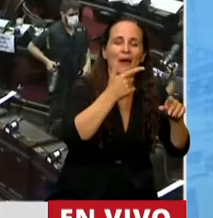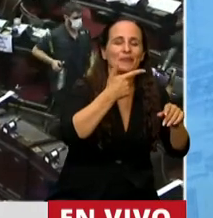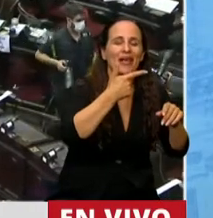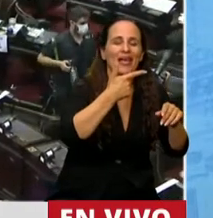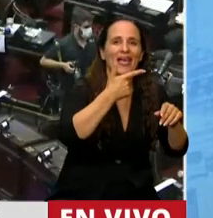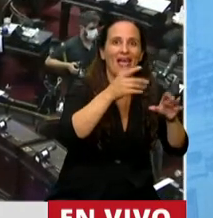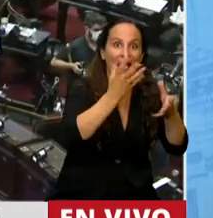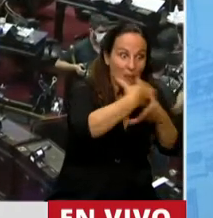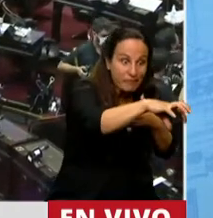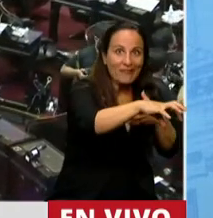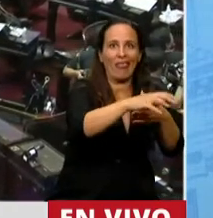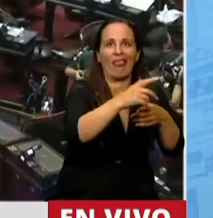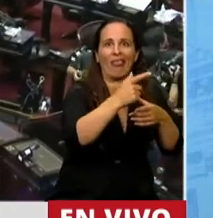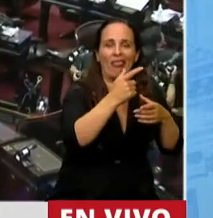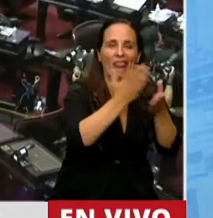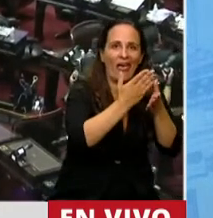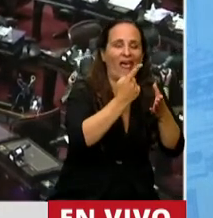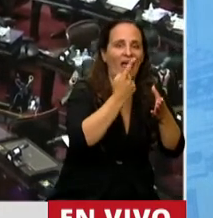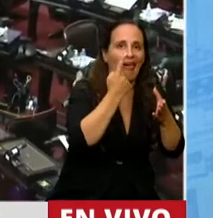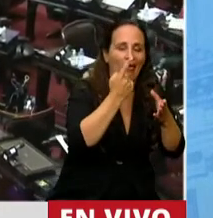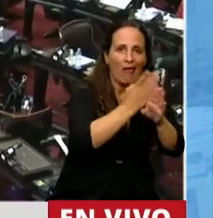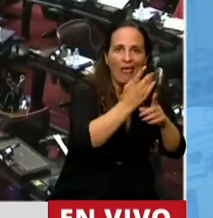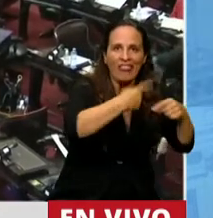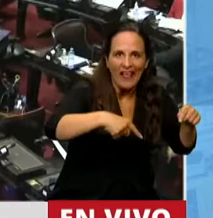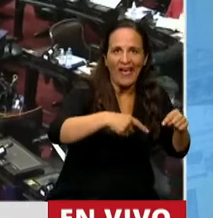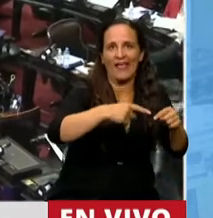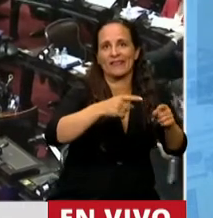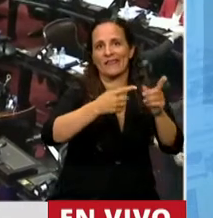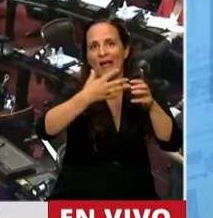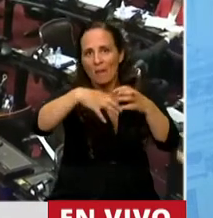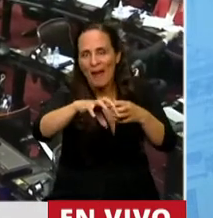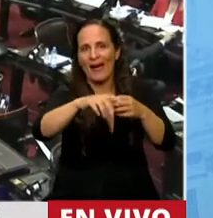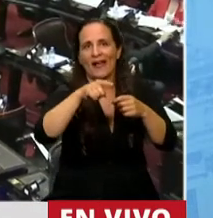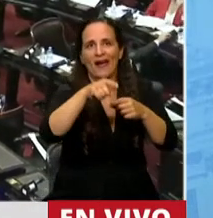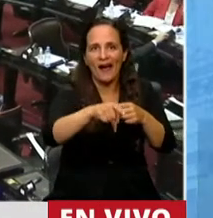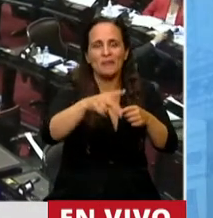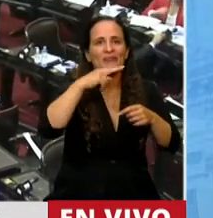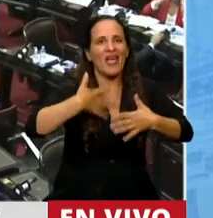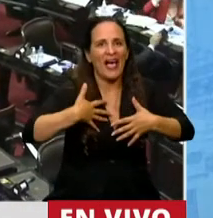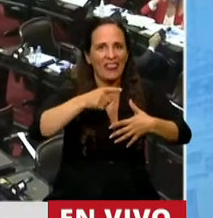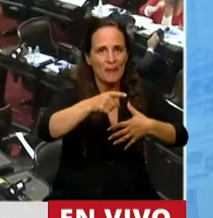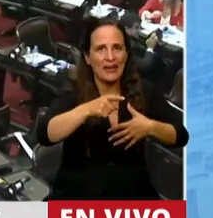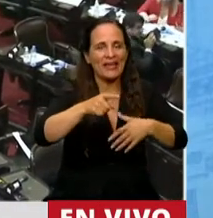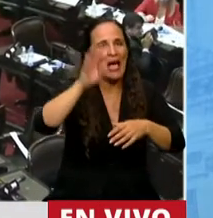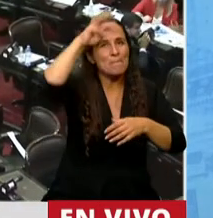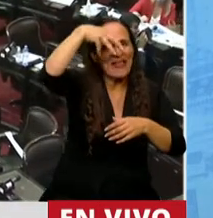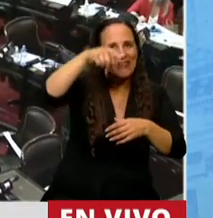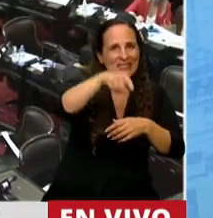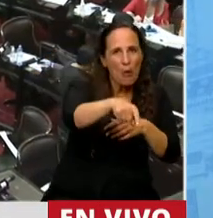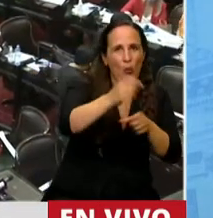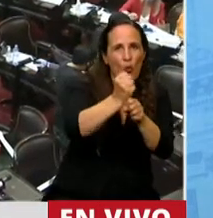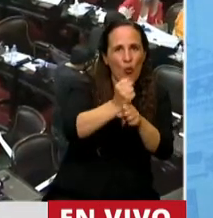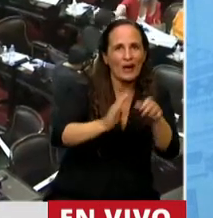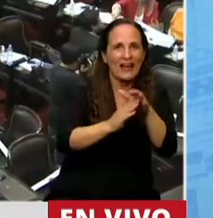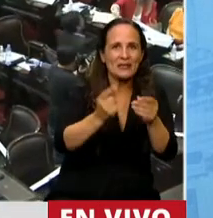protesta social para la gente quería que después uso patricia bullrich ahí